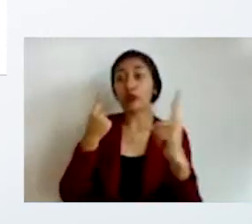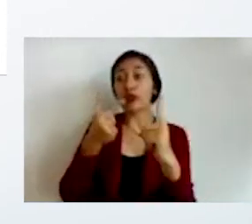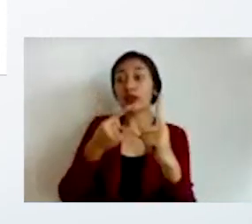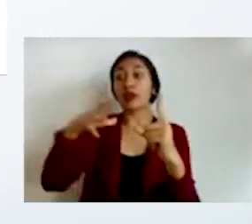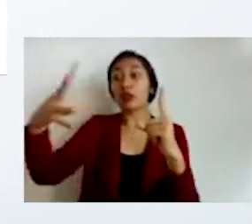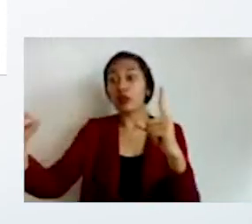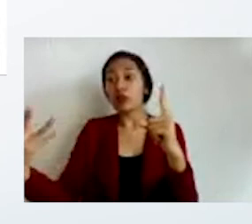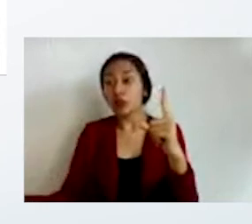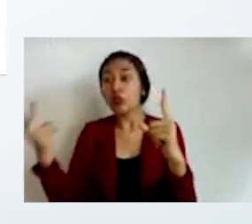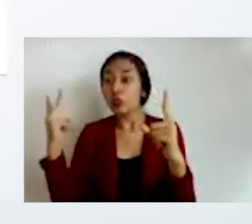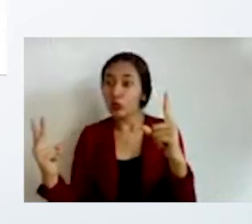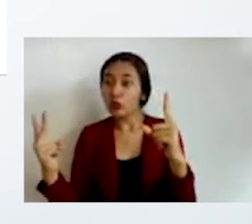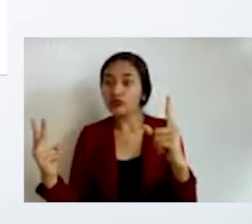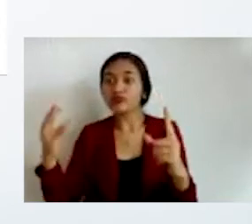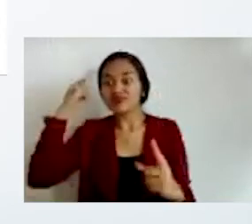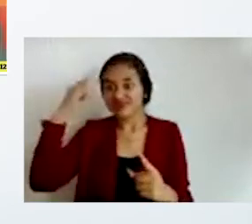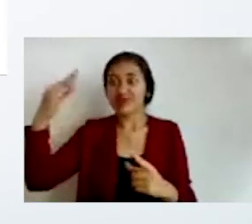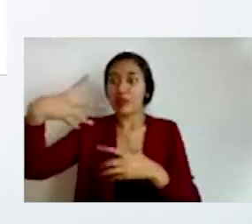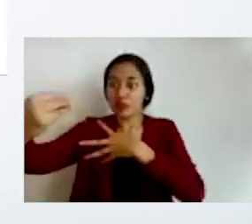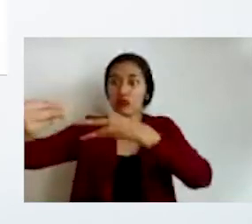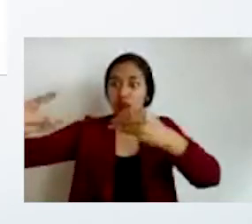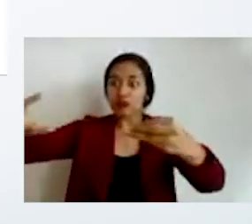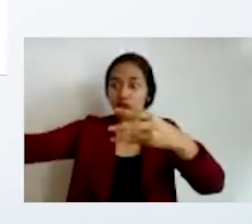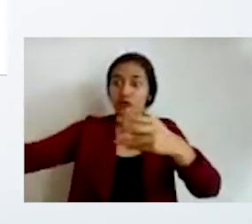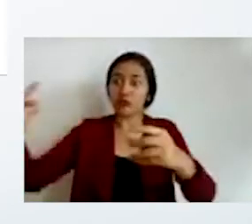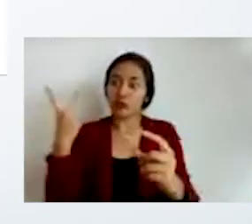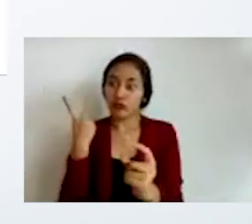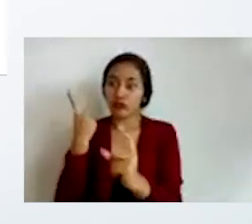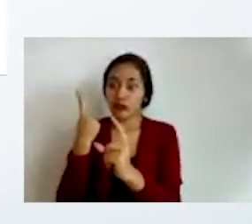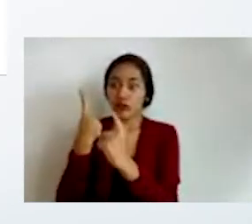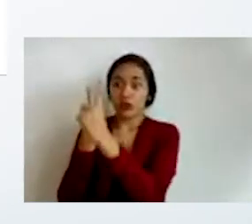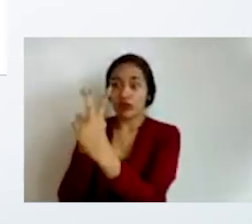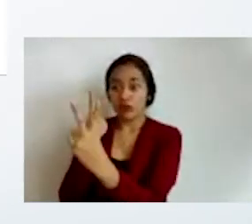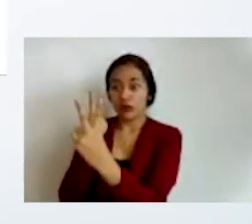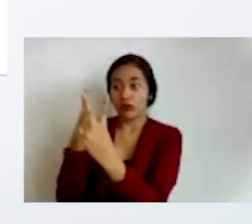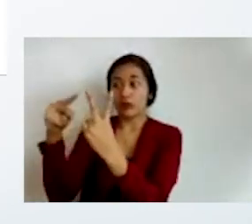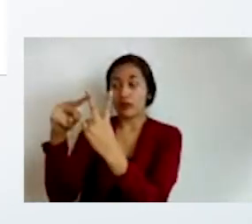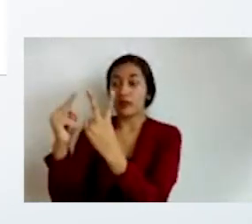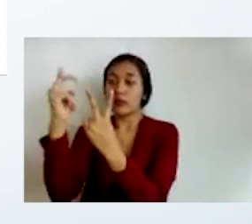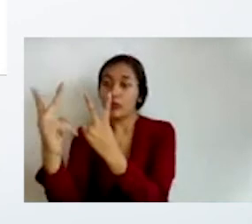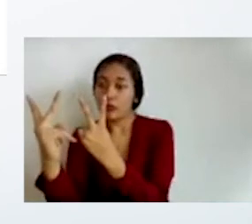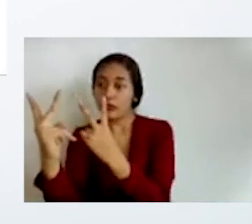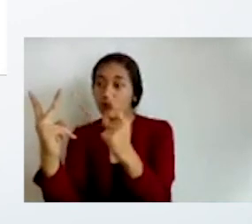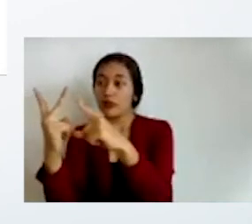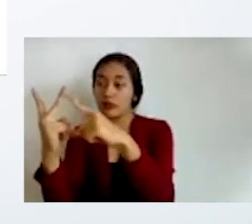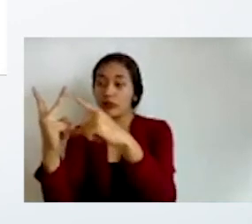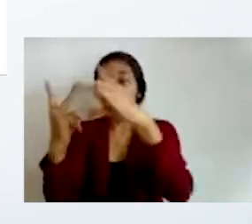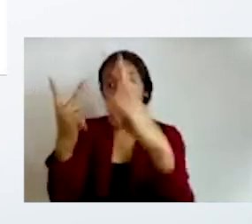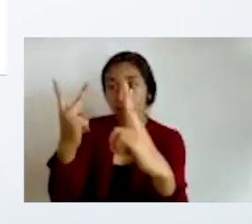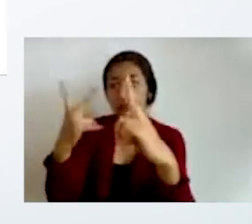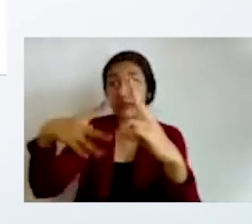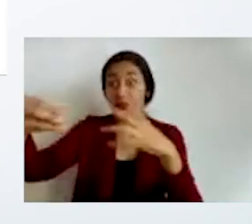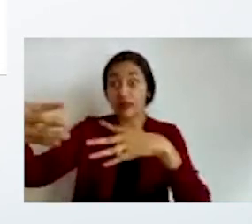así a través del tiempo. Entonces, en poco tiempo, en aproximadamente un mes, vamos a tener casi 600, 500 y